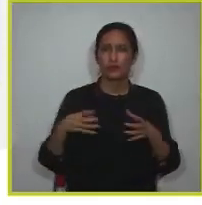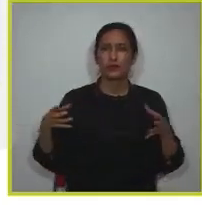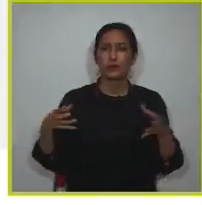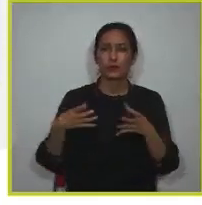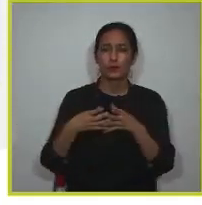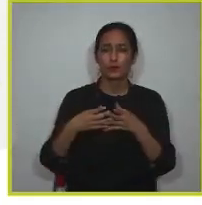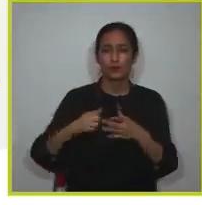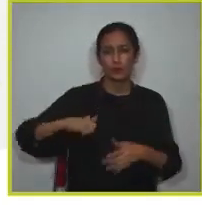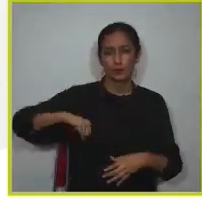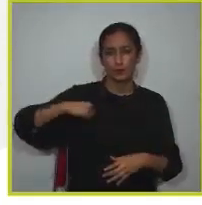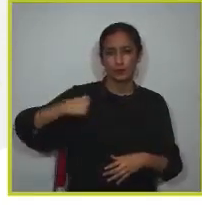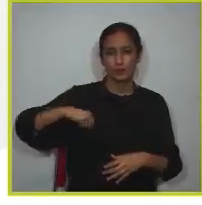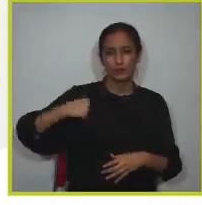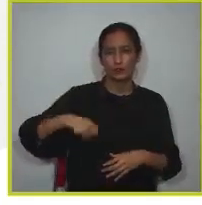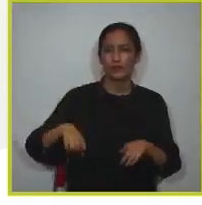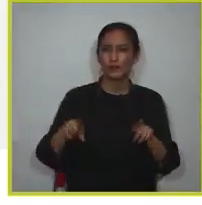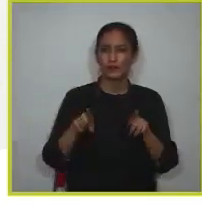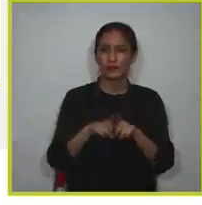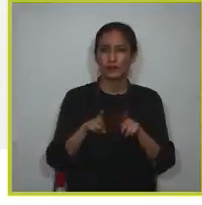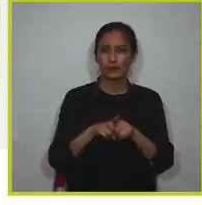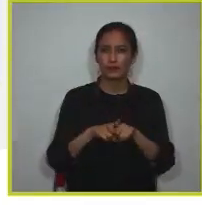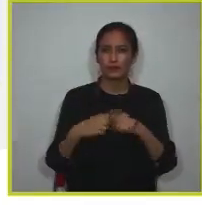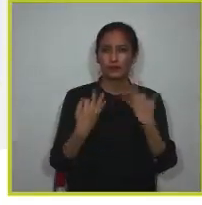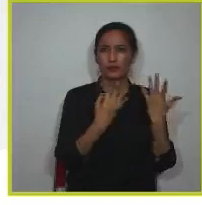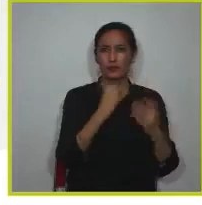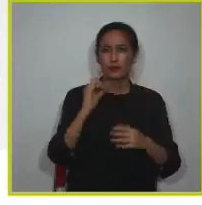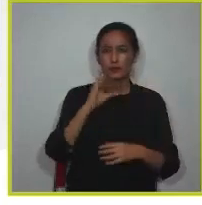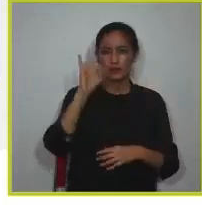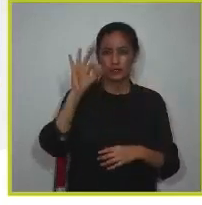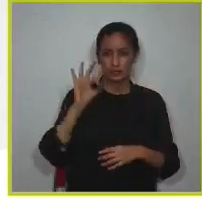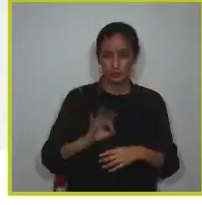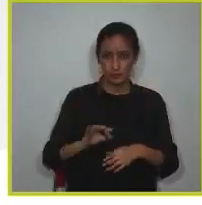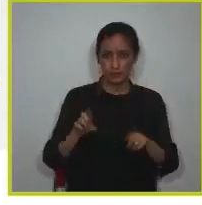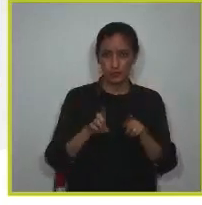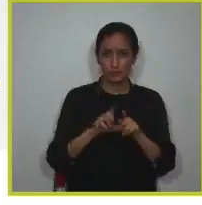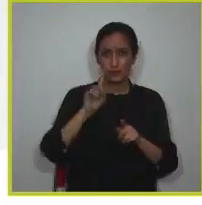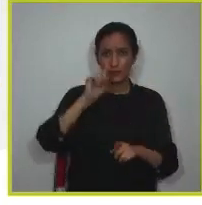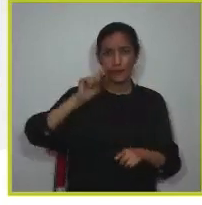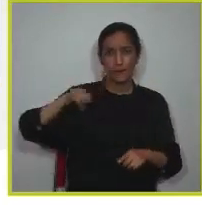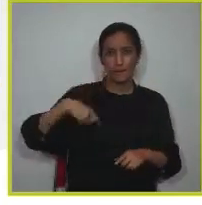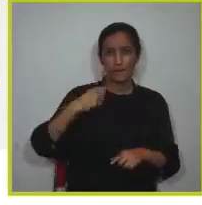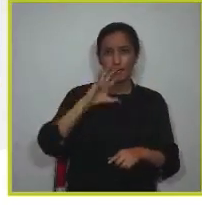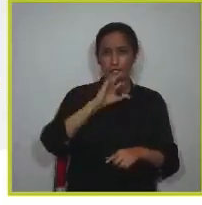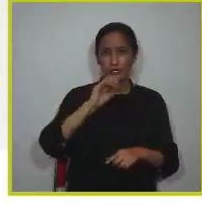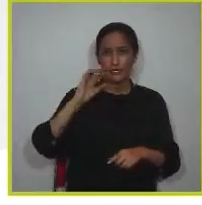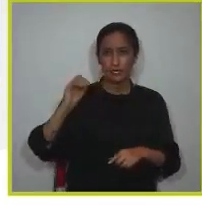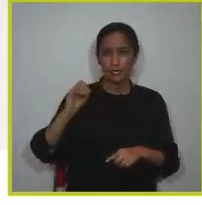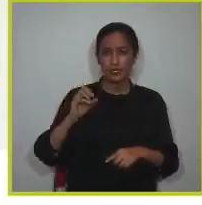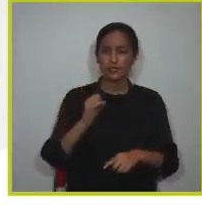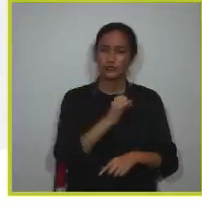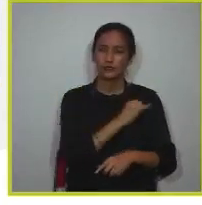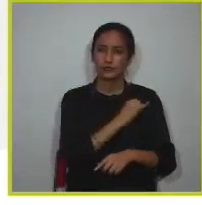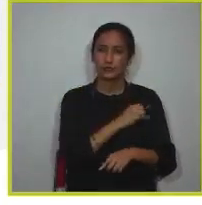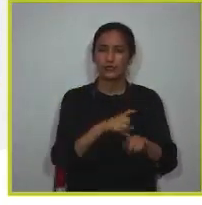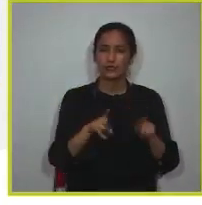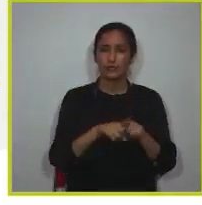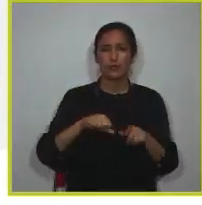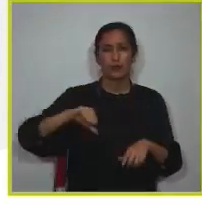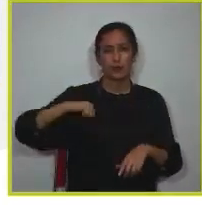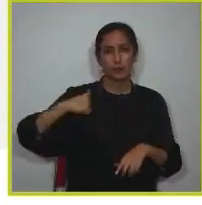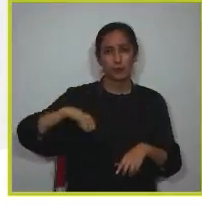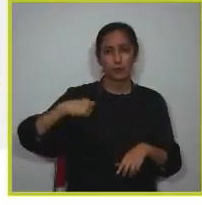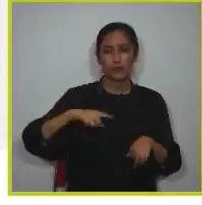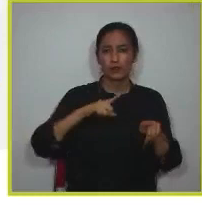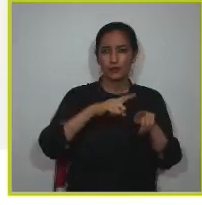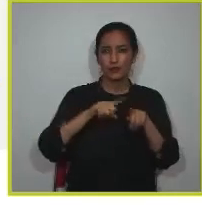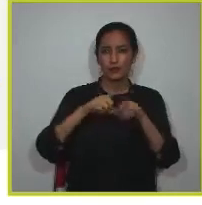municipalidades cerca de un 80% estamos hablando de mil quinientas entidades son municipalidades